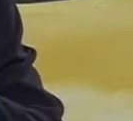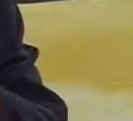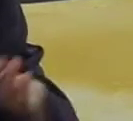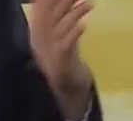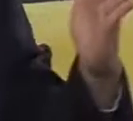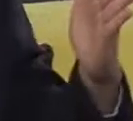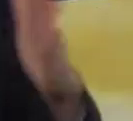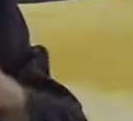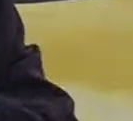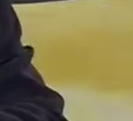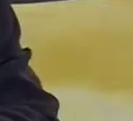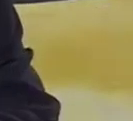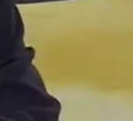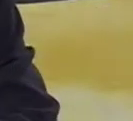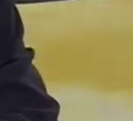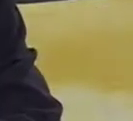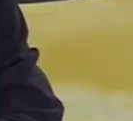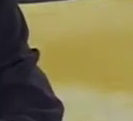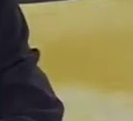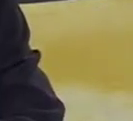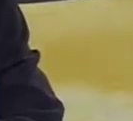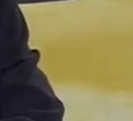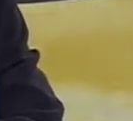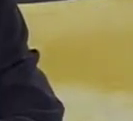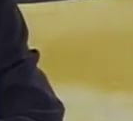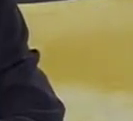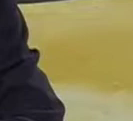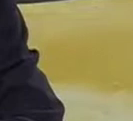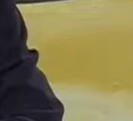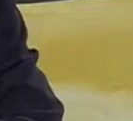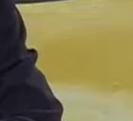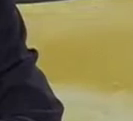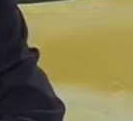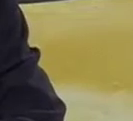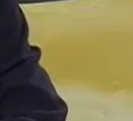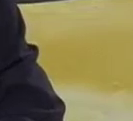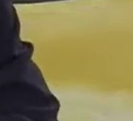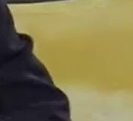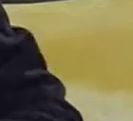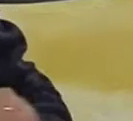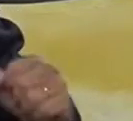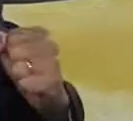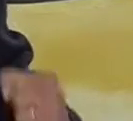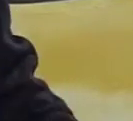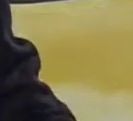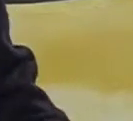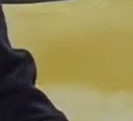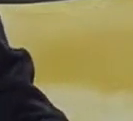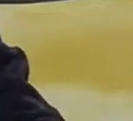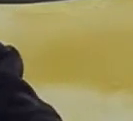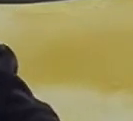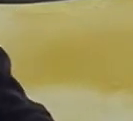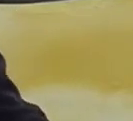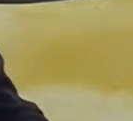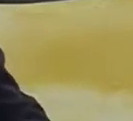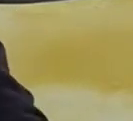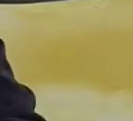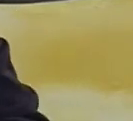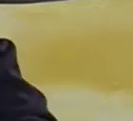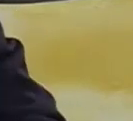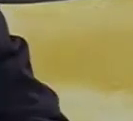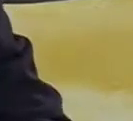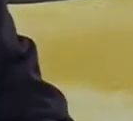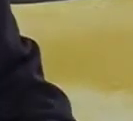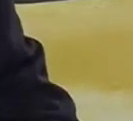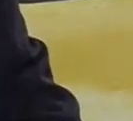seguir viendo, hoy nos vamos al capítulo 3 y hay allí un tremendo milagro que estaremos estudiando el día de hoy. Maher Vance